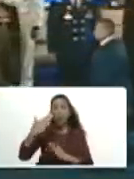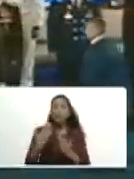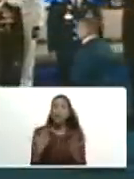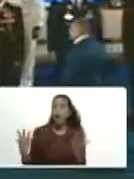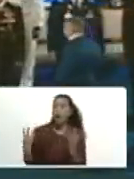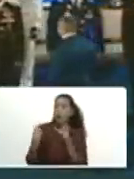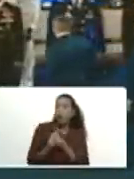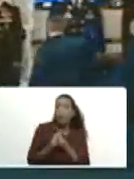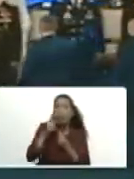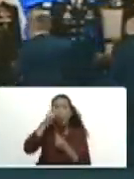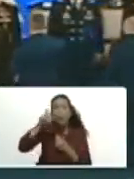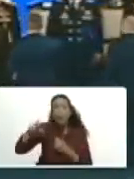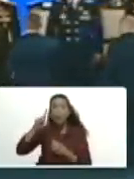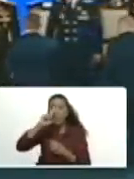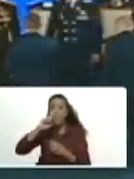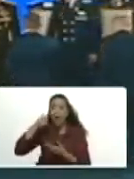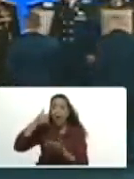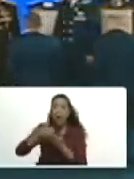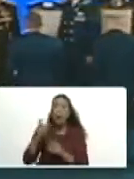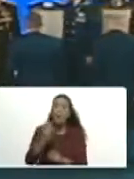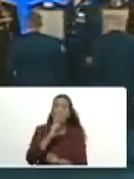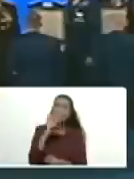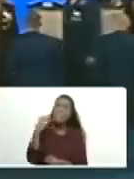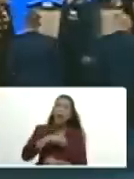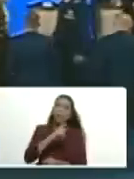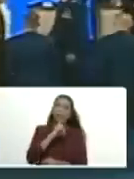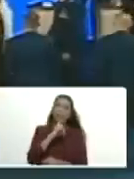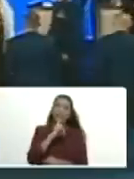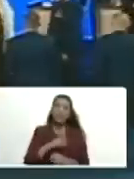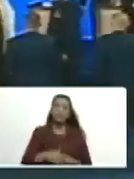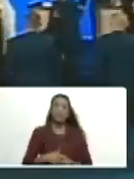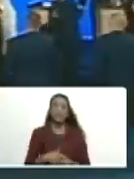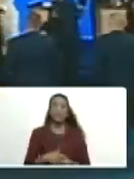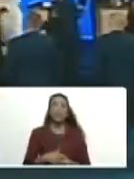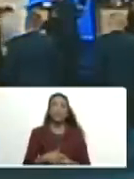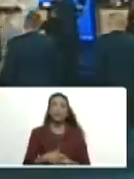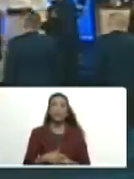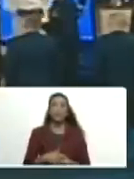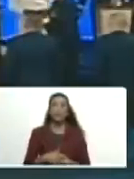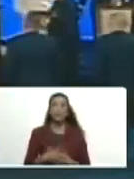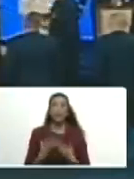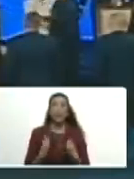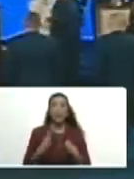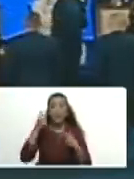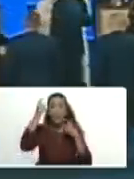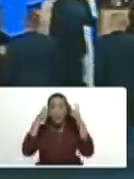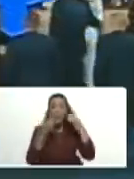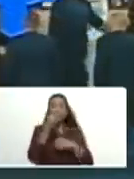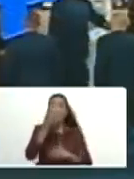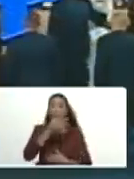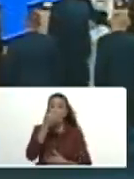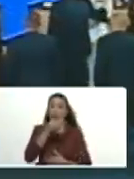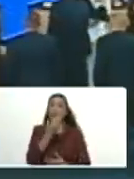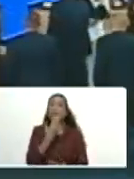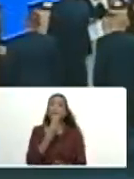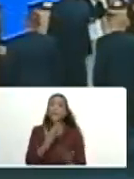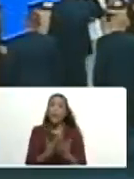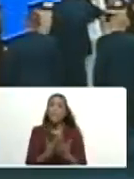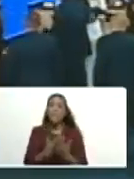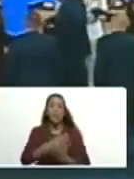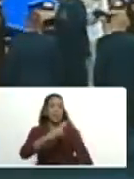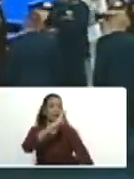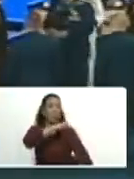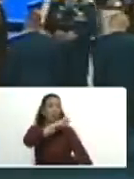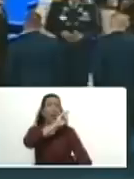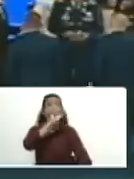pueblo en estos años más duros. ¡Chávez vive! Buenas tardes, mi comandante jefe. Permiso a recibir la jerarquía